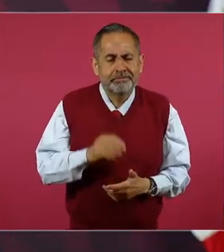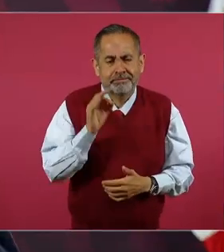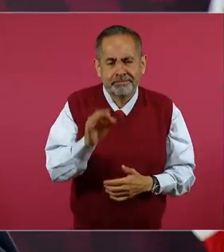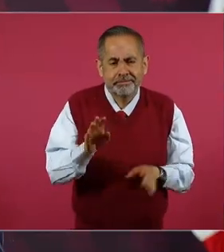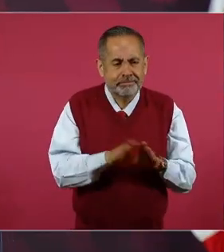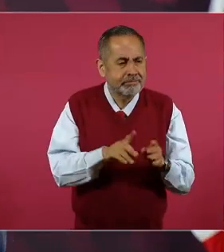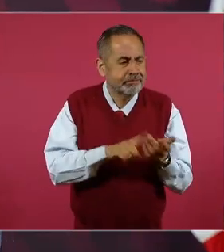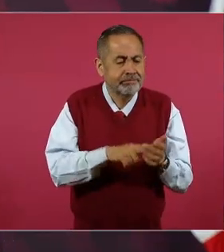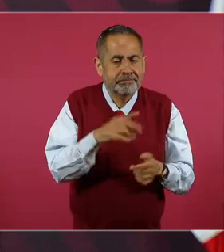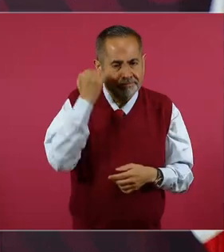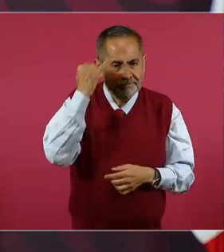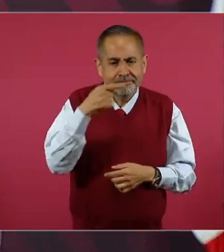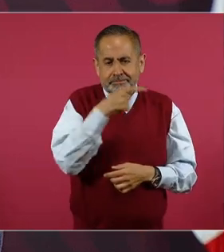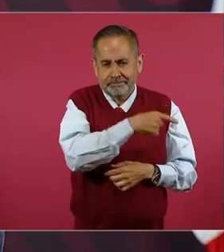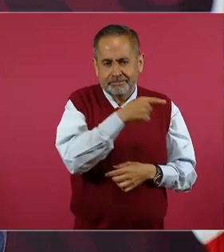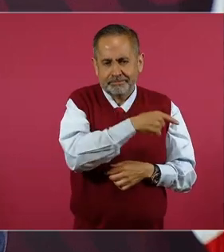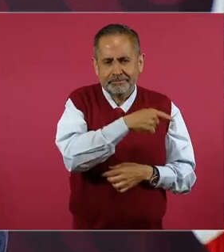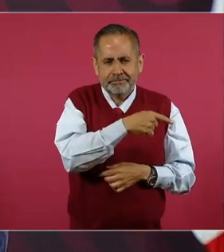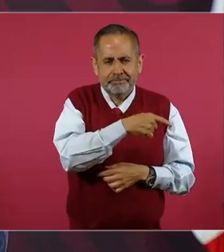ese organismo,